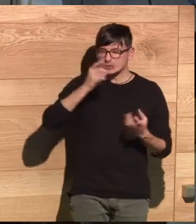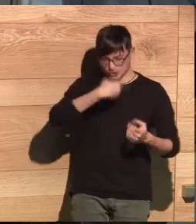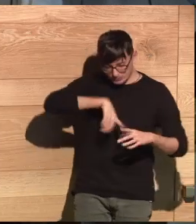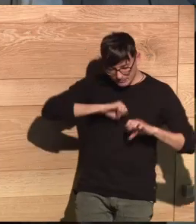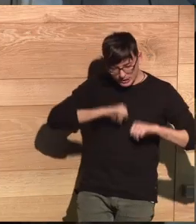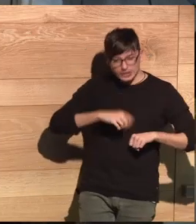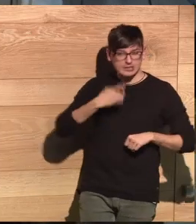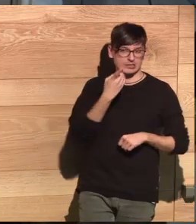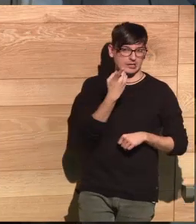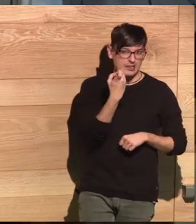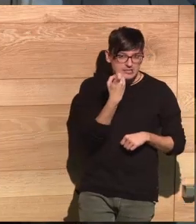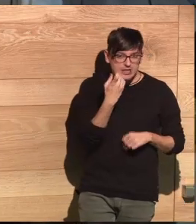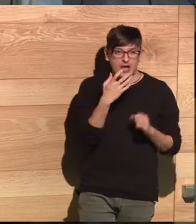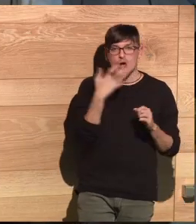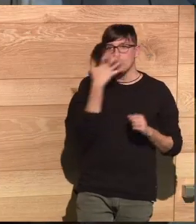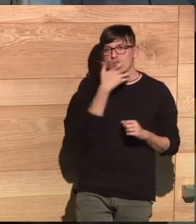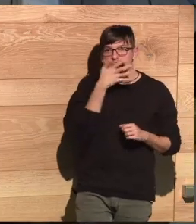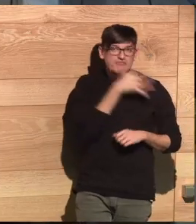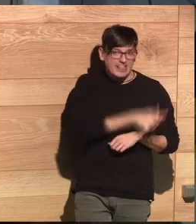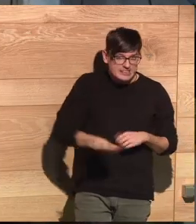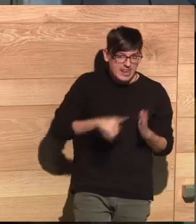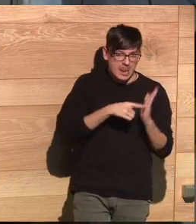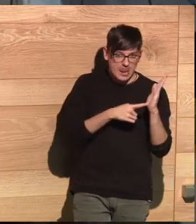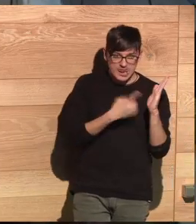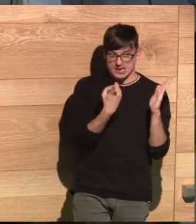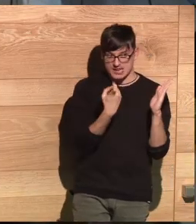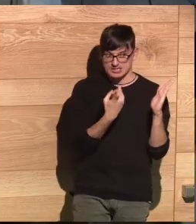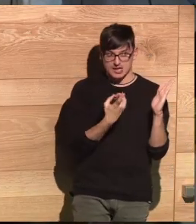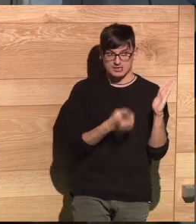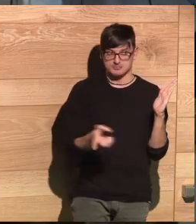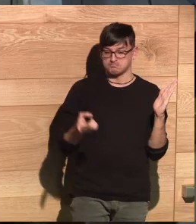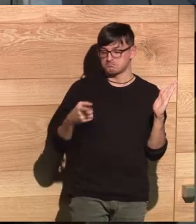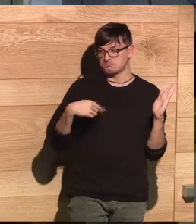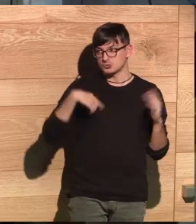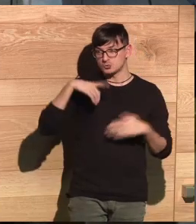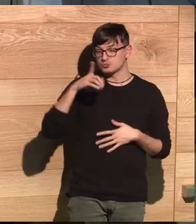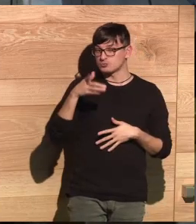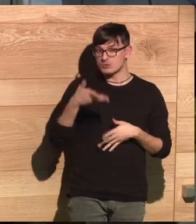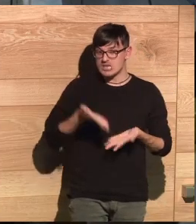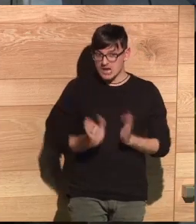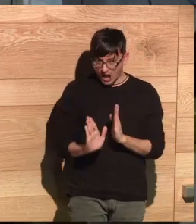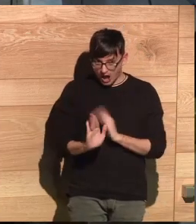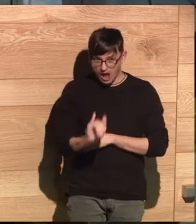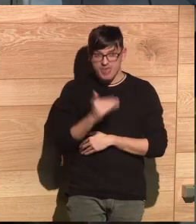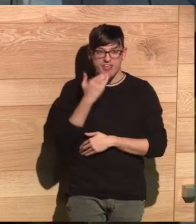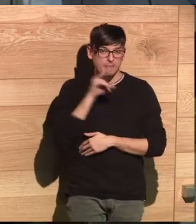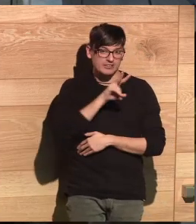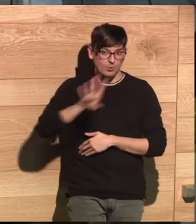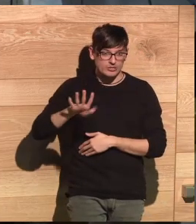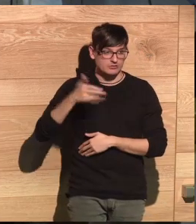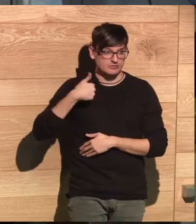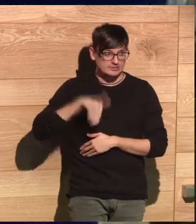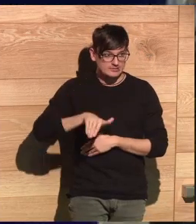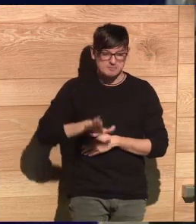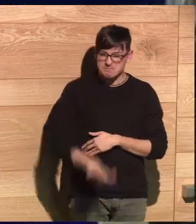también cuentos infantiles como estos? Sí, a mí, no sé, yo tengo una hija, ahora ya tiene 24 años, va a cumplir, y